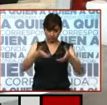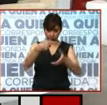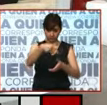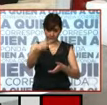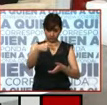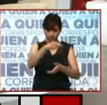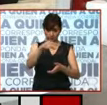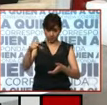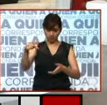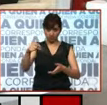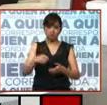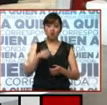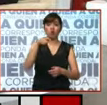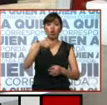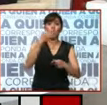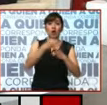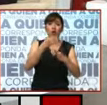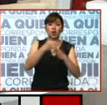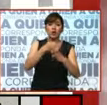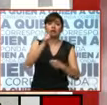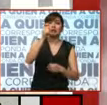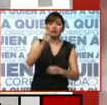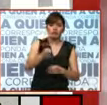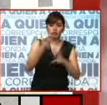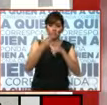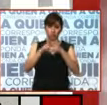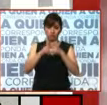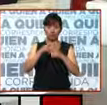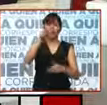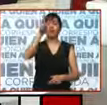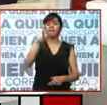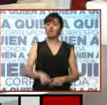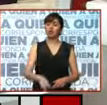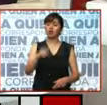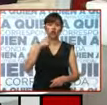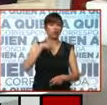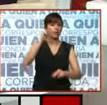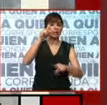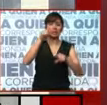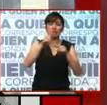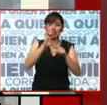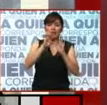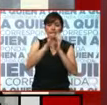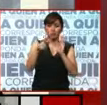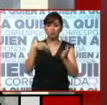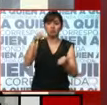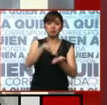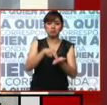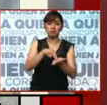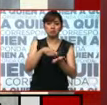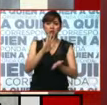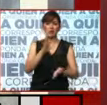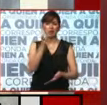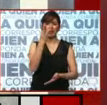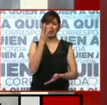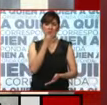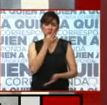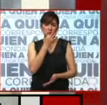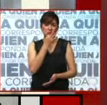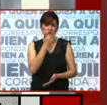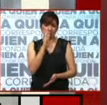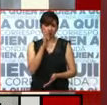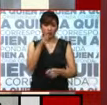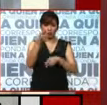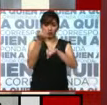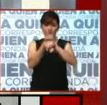forma, hoy por hoy, ideal para hacer el diagnóstico de osteoporosis. Le juro que no le van a quitar más de 3 minutos. ¿Cuándo mucho? Te vas a quitar